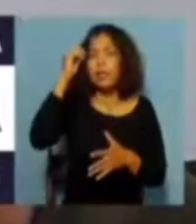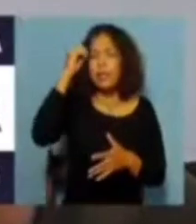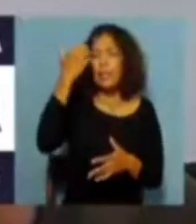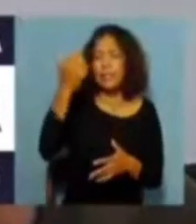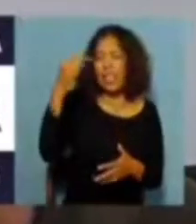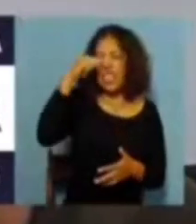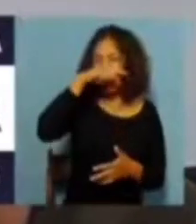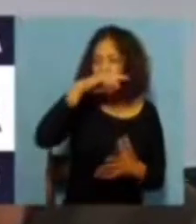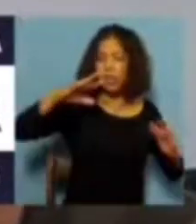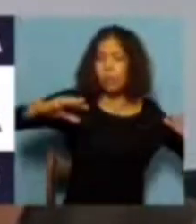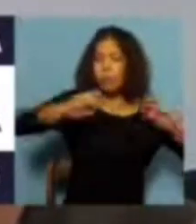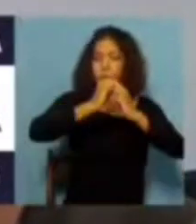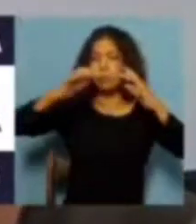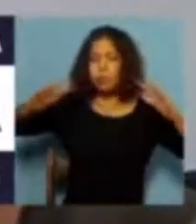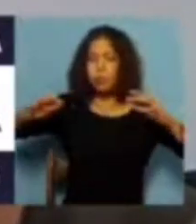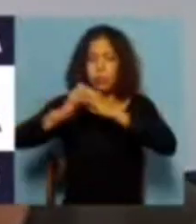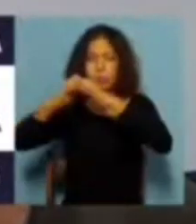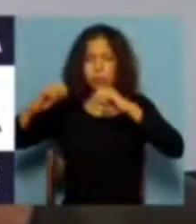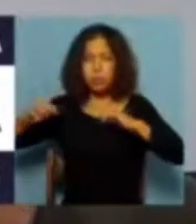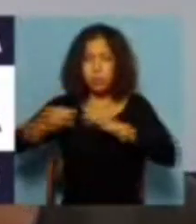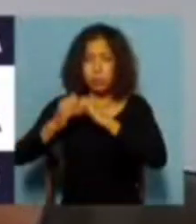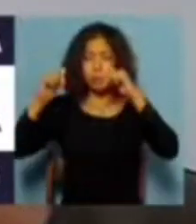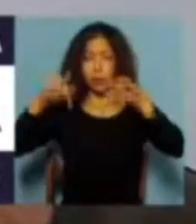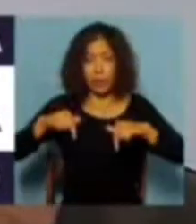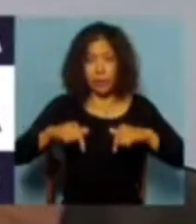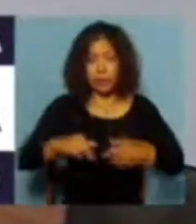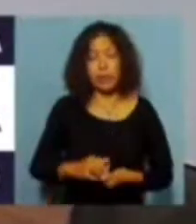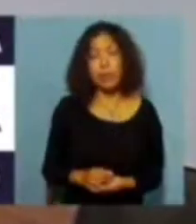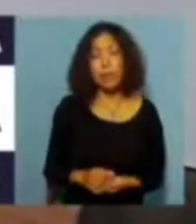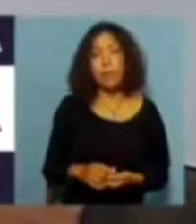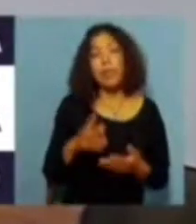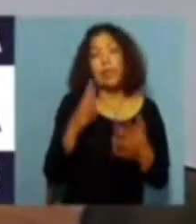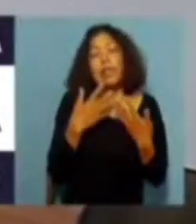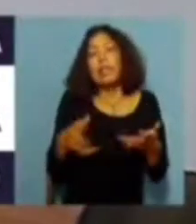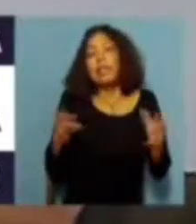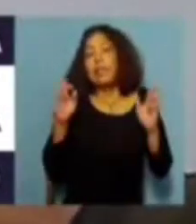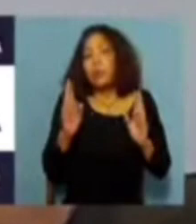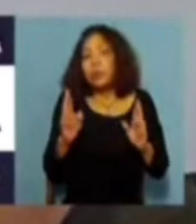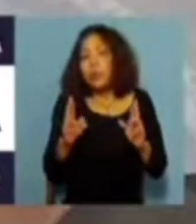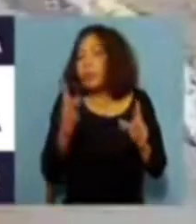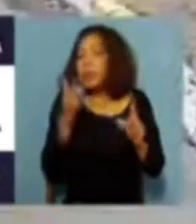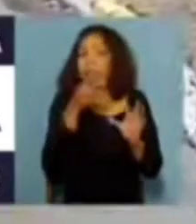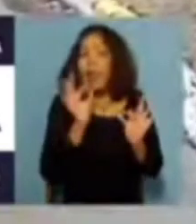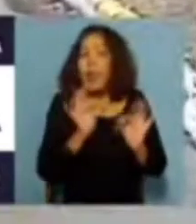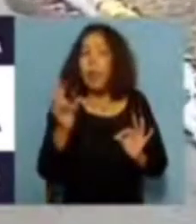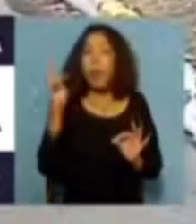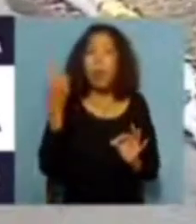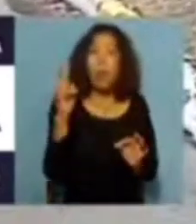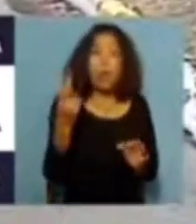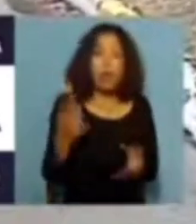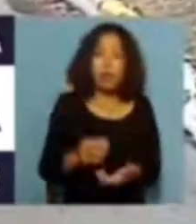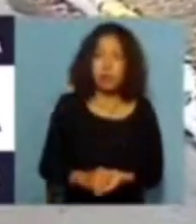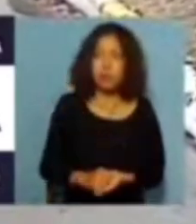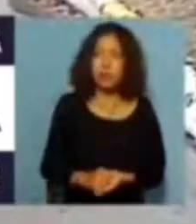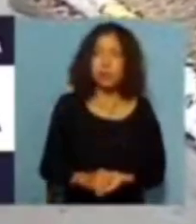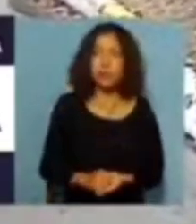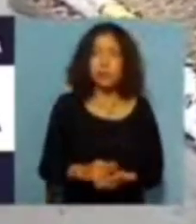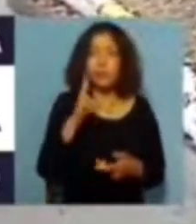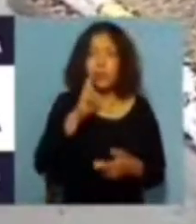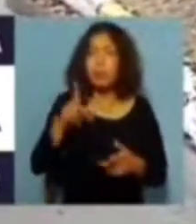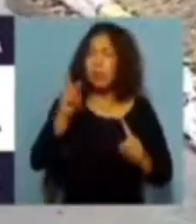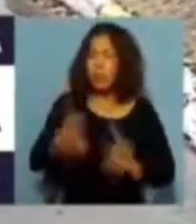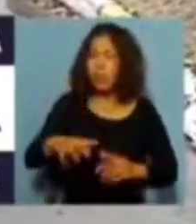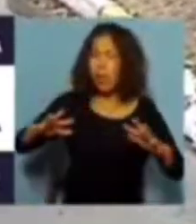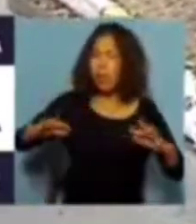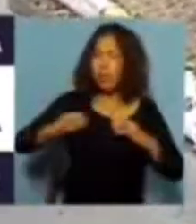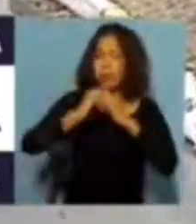en accidentes de tránsito que debemos decir que gracias a Dios no han habido víctimas fatales. Ahora, en relación también a un accidente